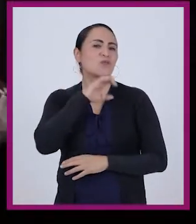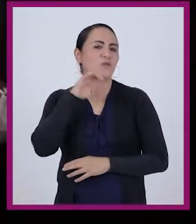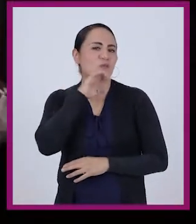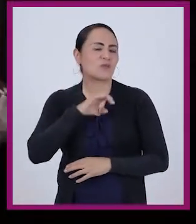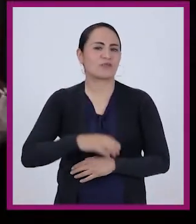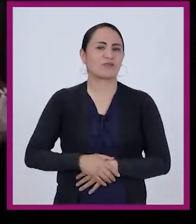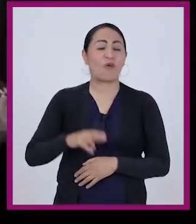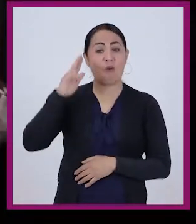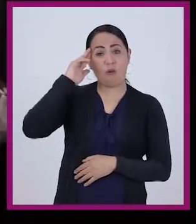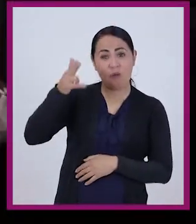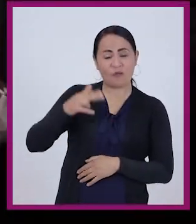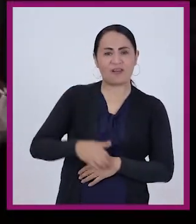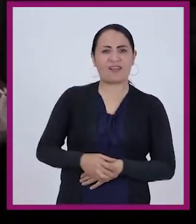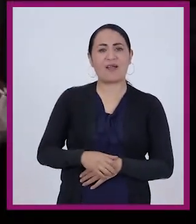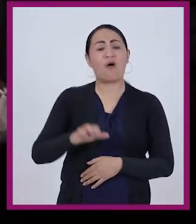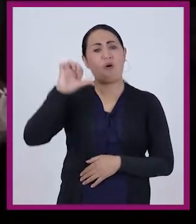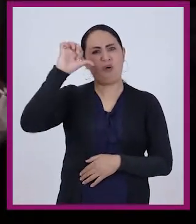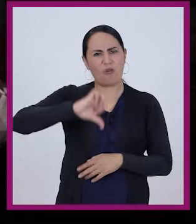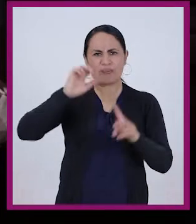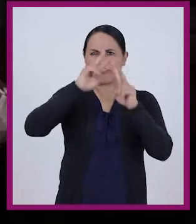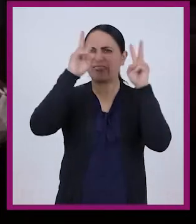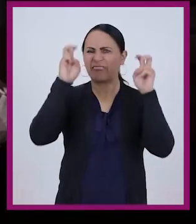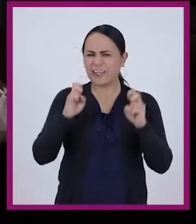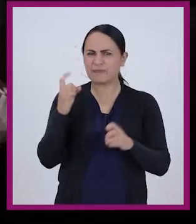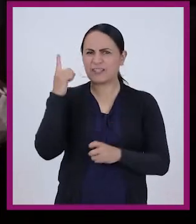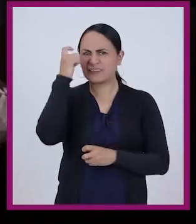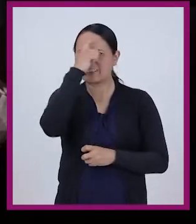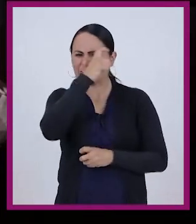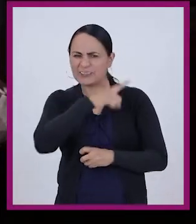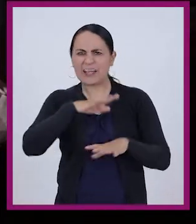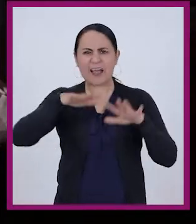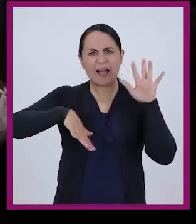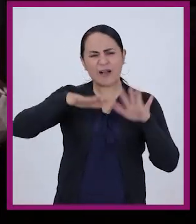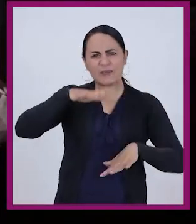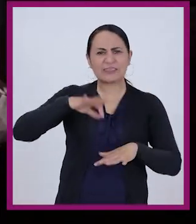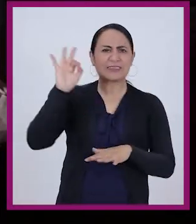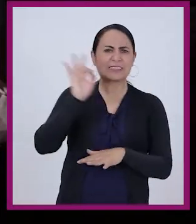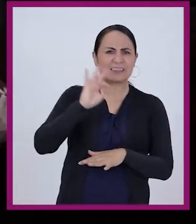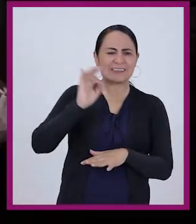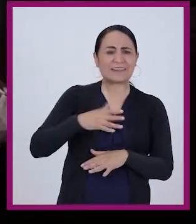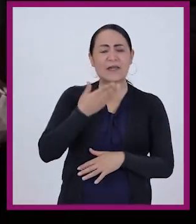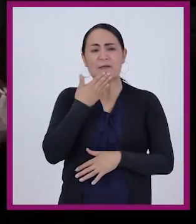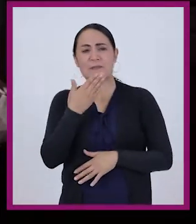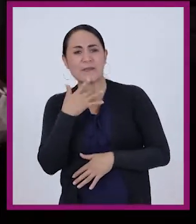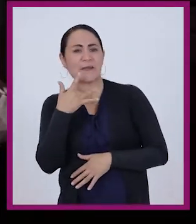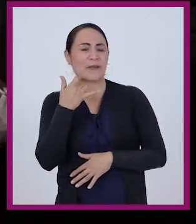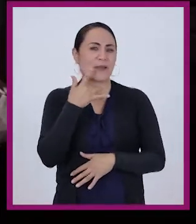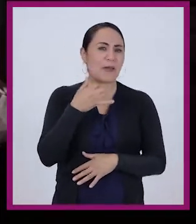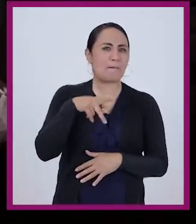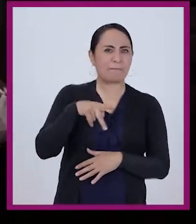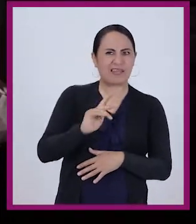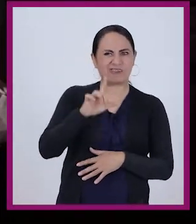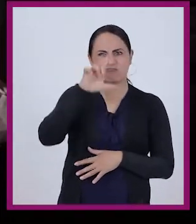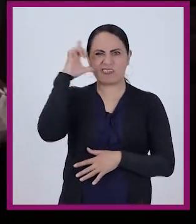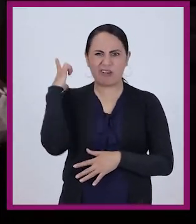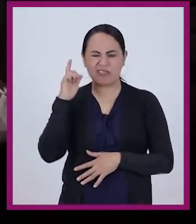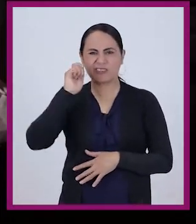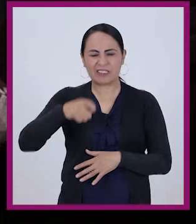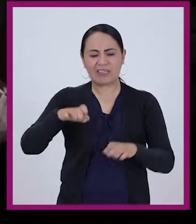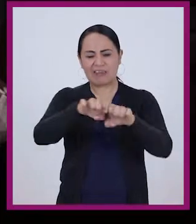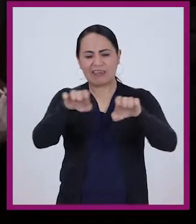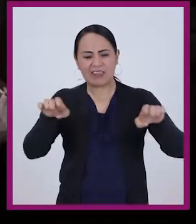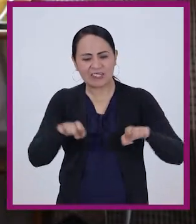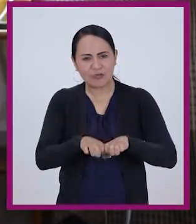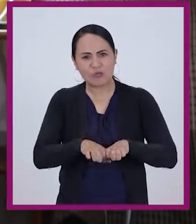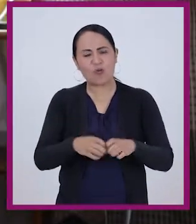Hola bandita, hoy tenemos un tema polémico, picante, una situación que puede ser muy divertida o que se puede poner muy loca. Trabajar